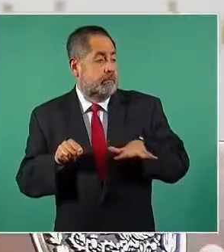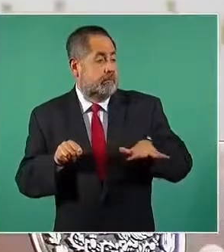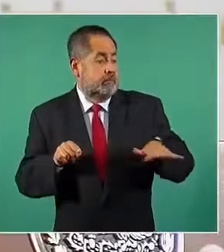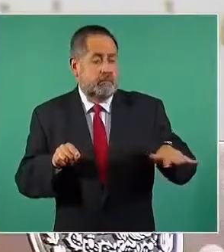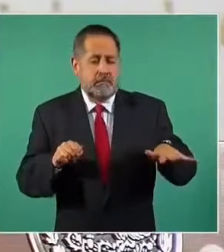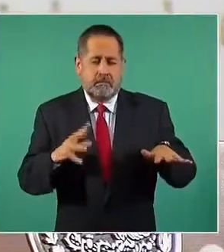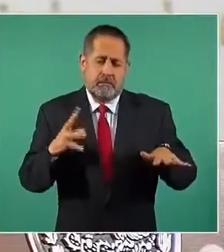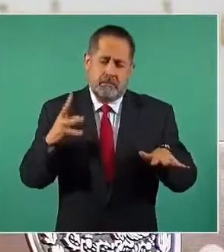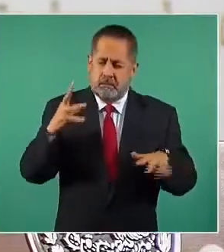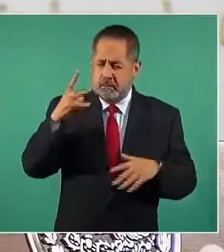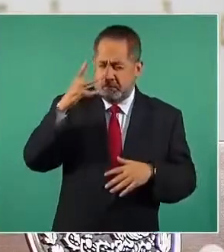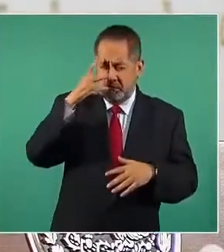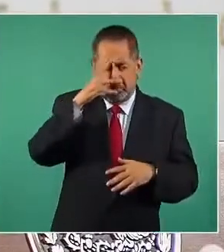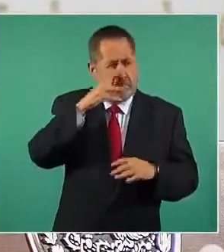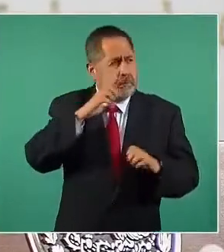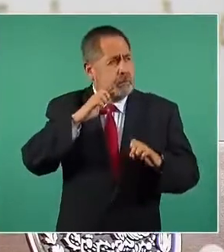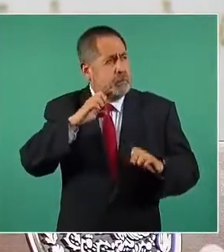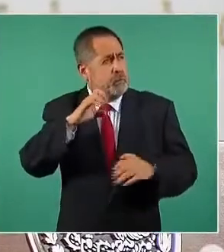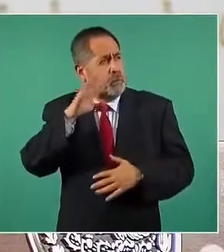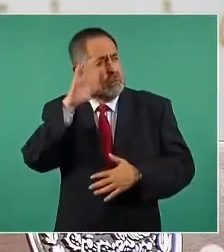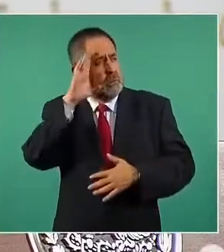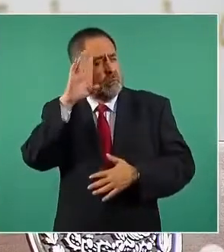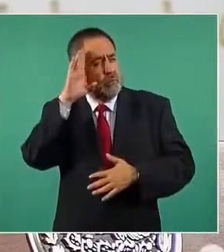y monumentales